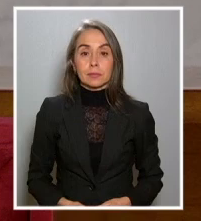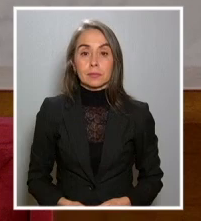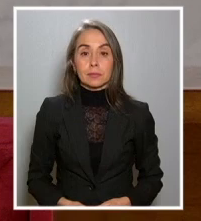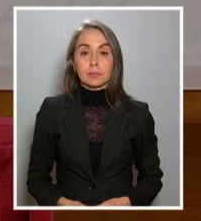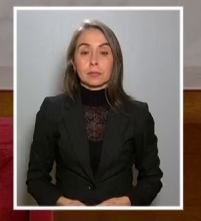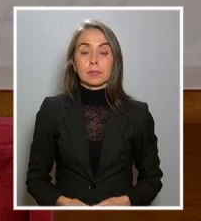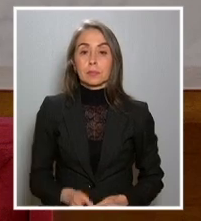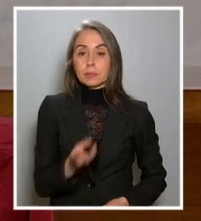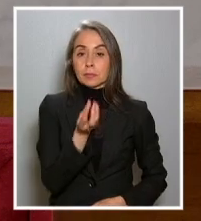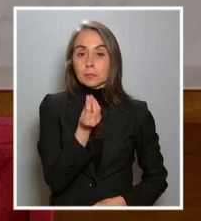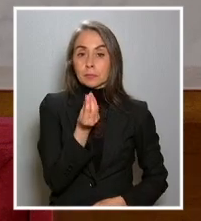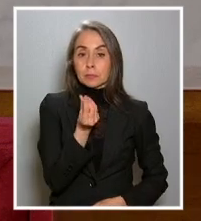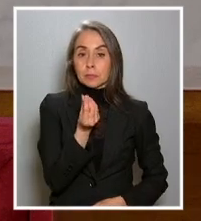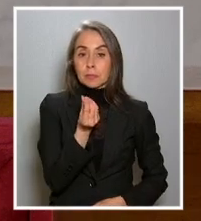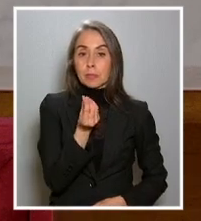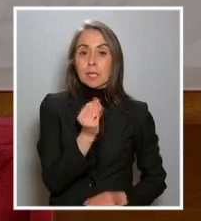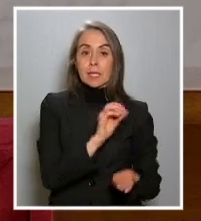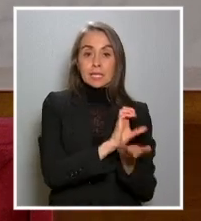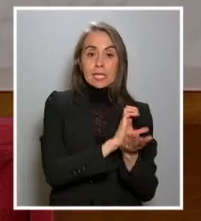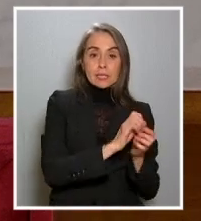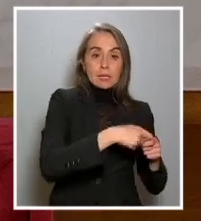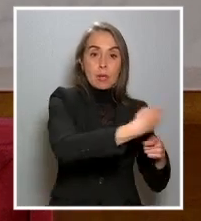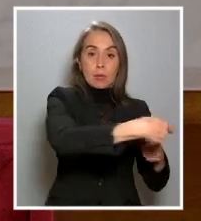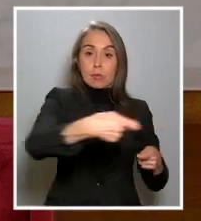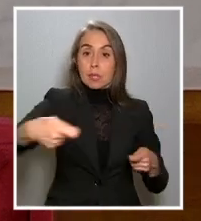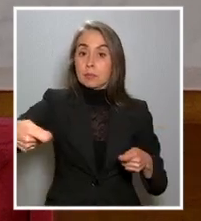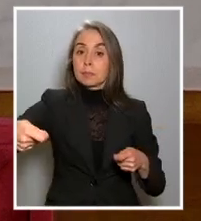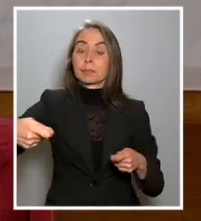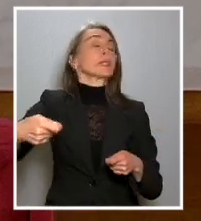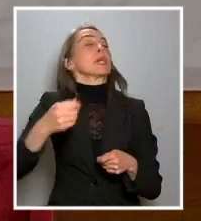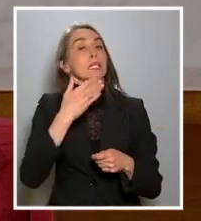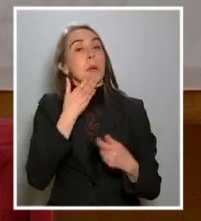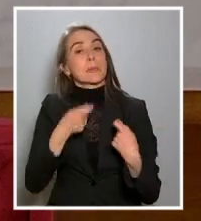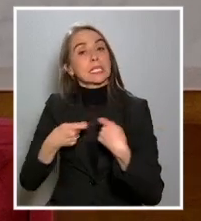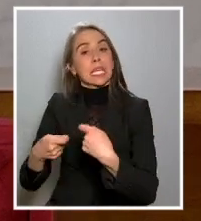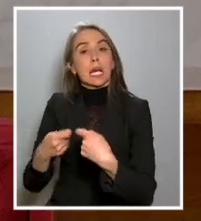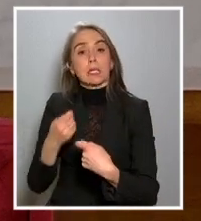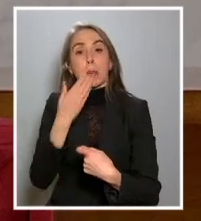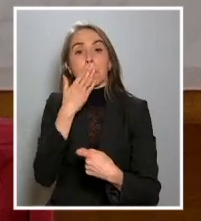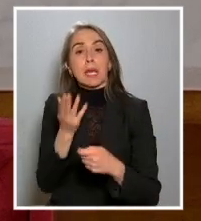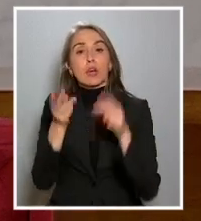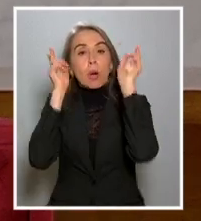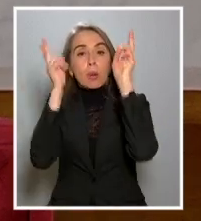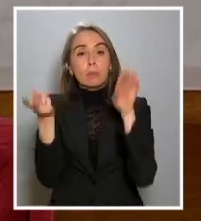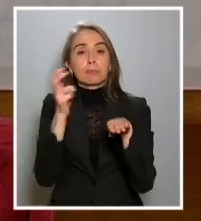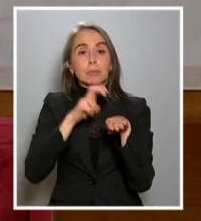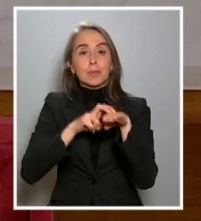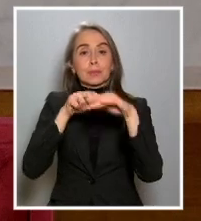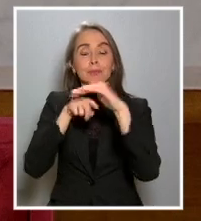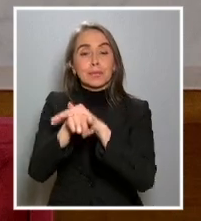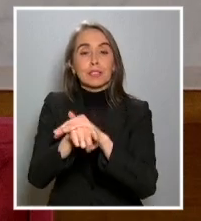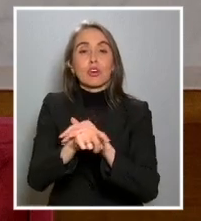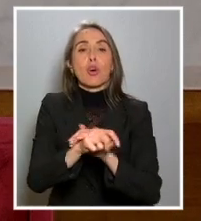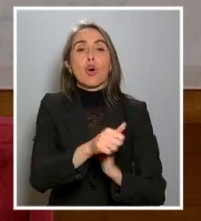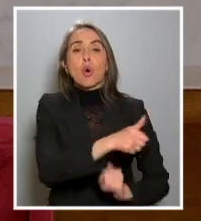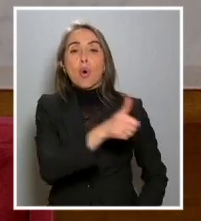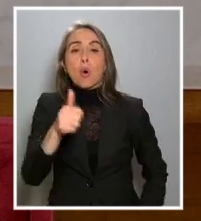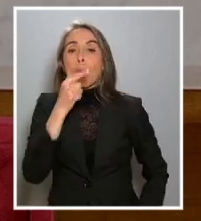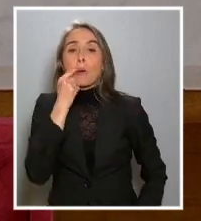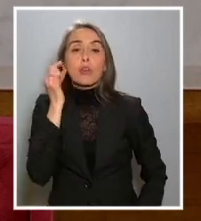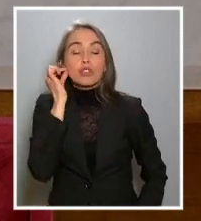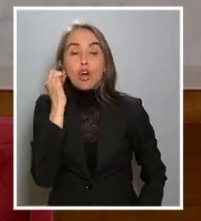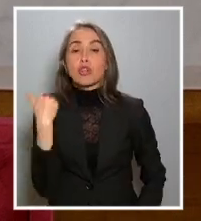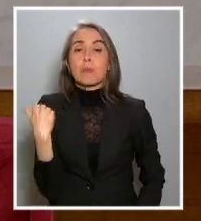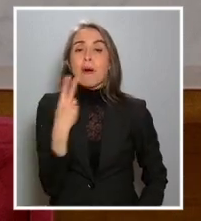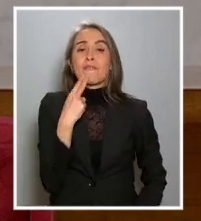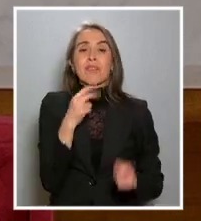Los recursos que moviliza el Estado también se destinan a mejorar nuestro transporte público para que todas y todos, independiente de si